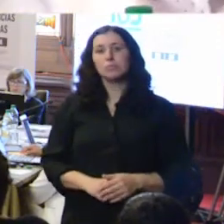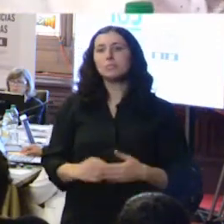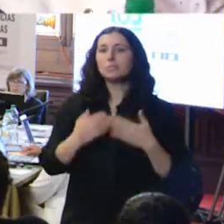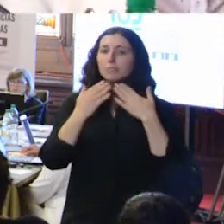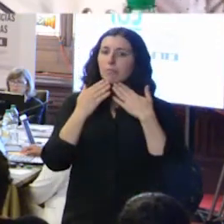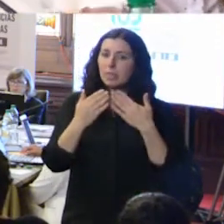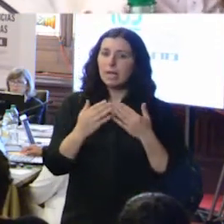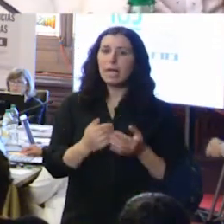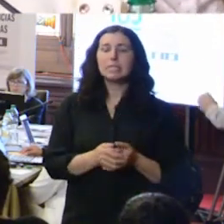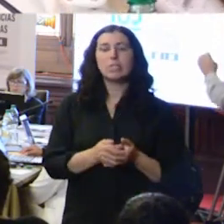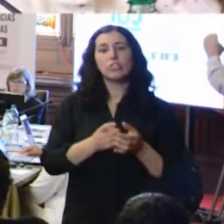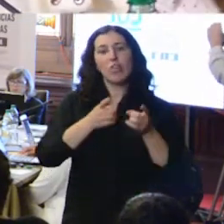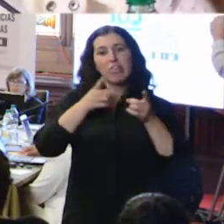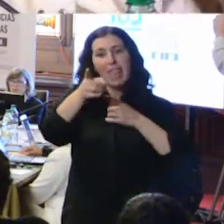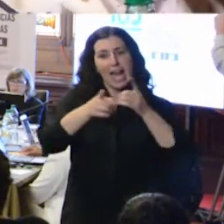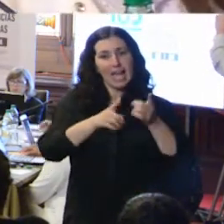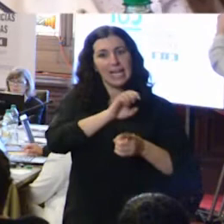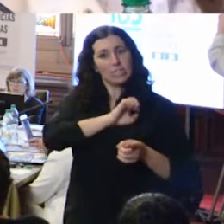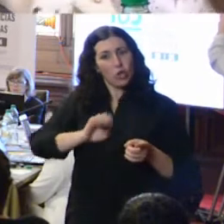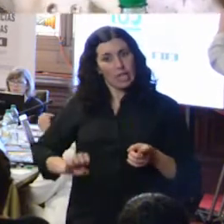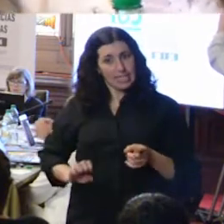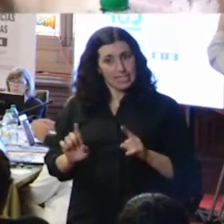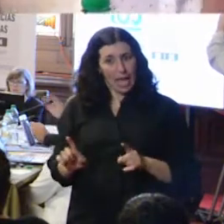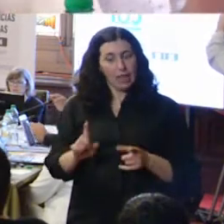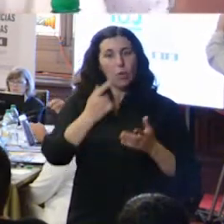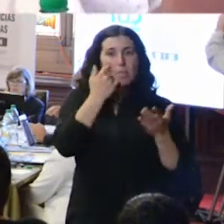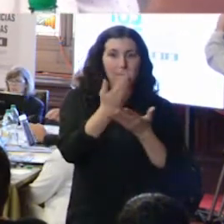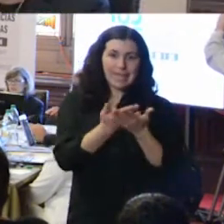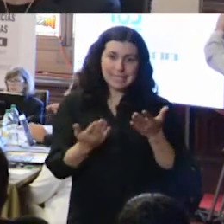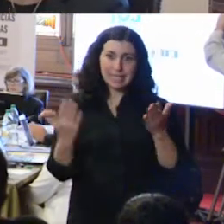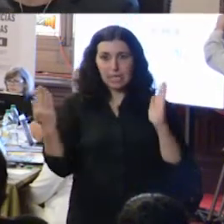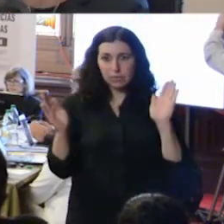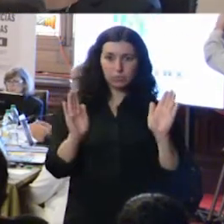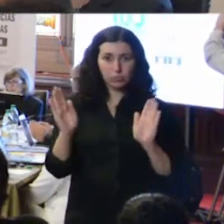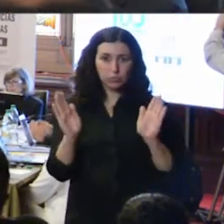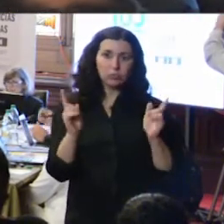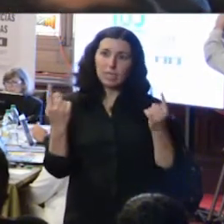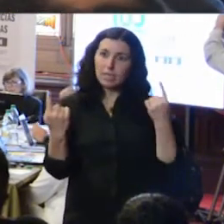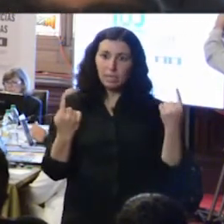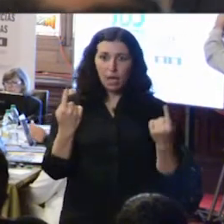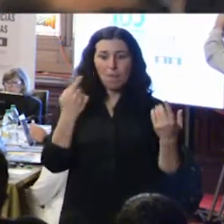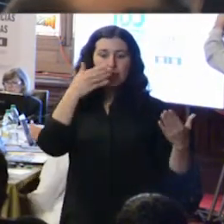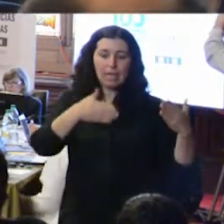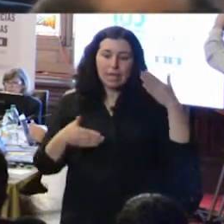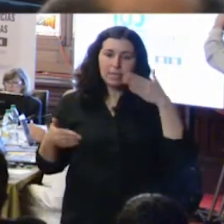Gracias a la delegación del Estado por su presentación y a ambas partes por su participación